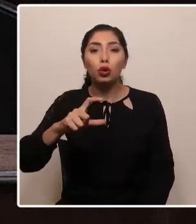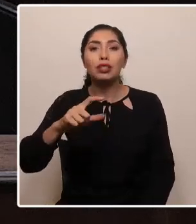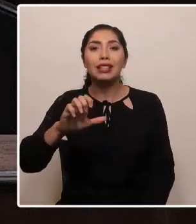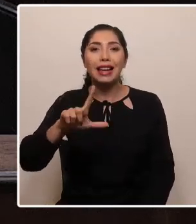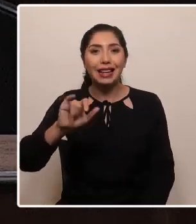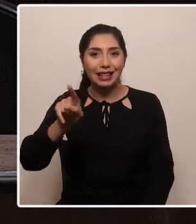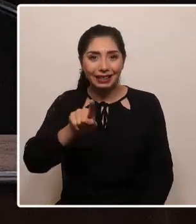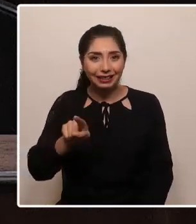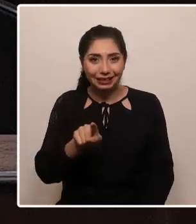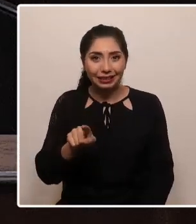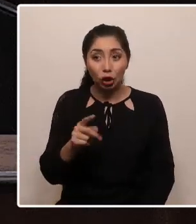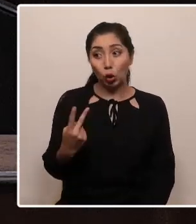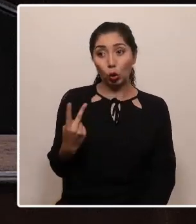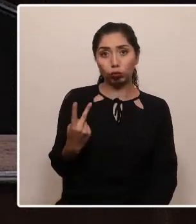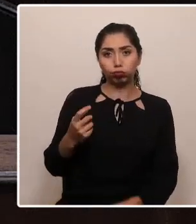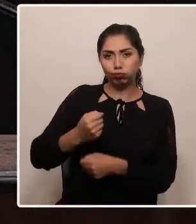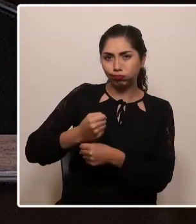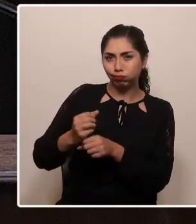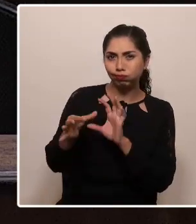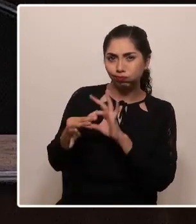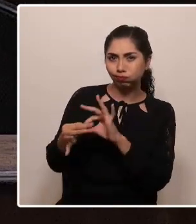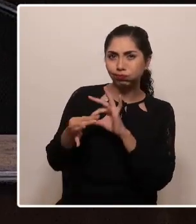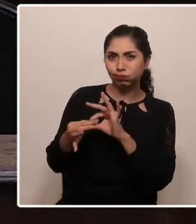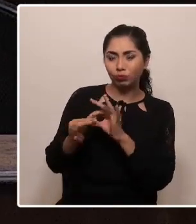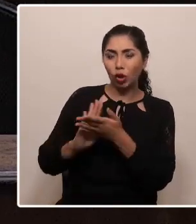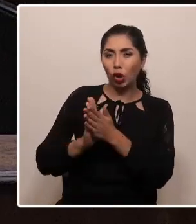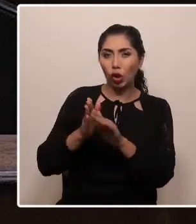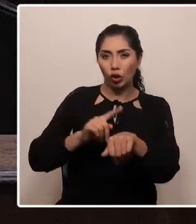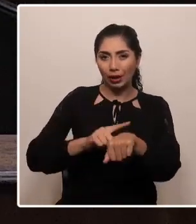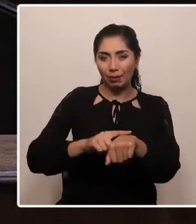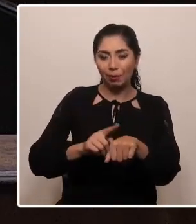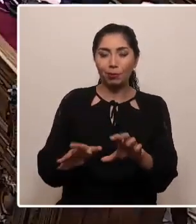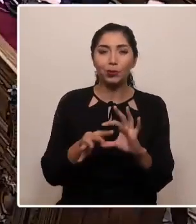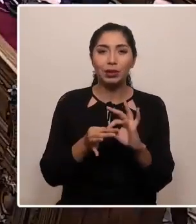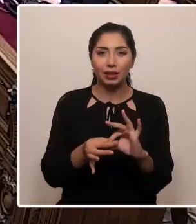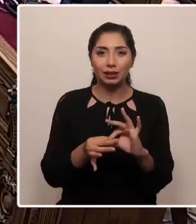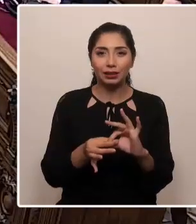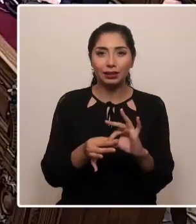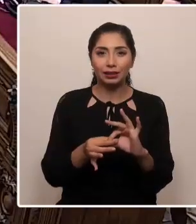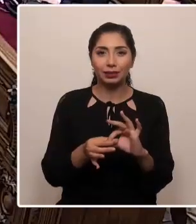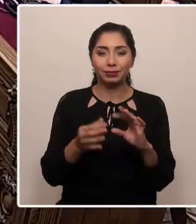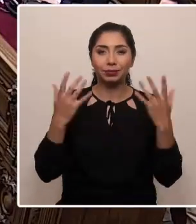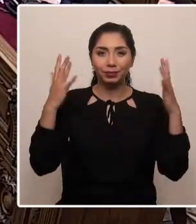me desempeñé prácticamente todo el espacio de tiempo. Muchas gracias.